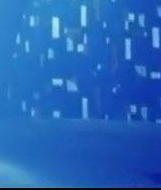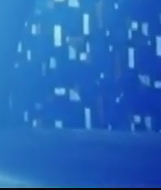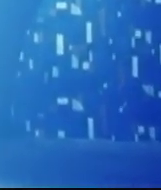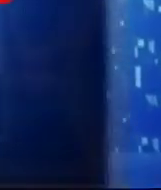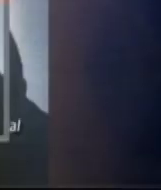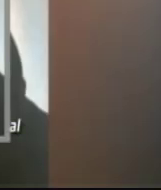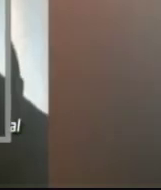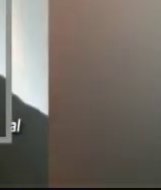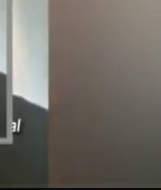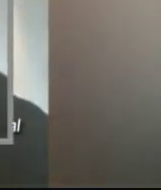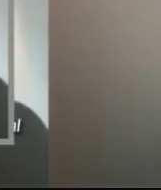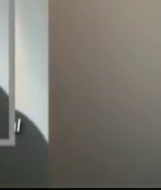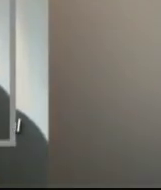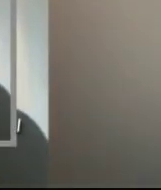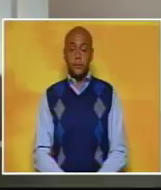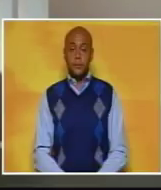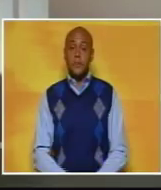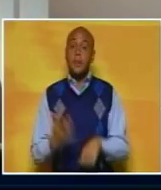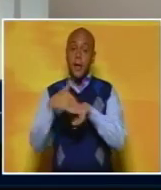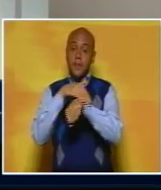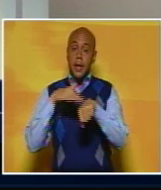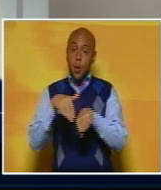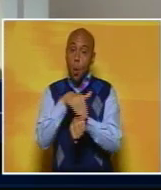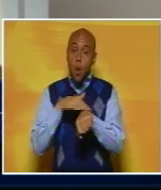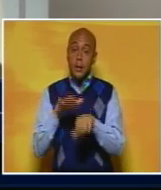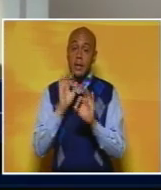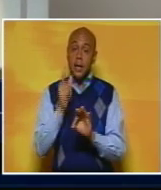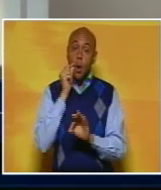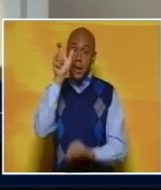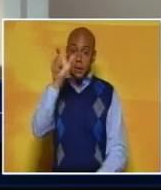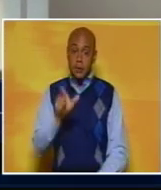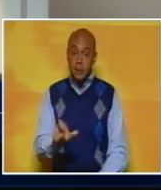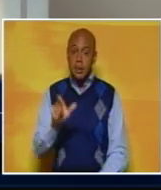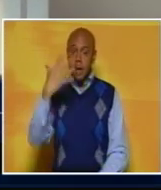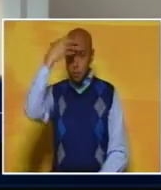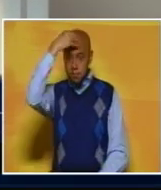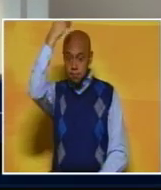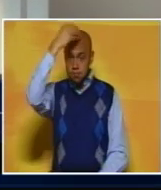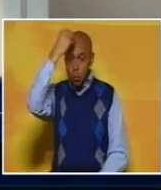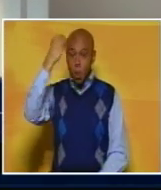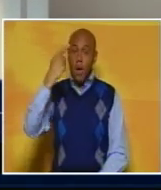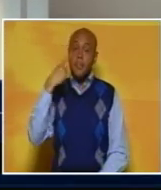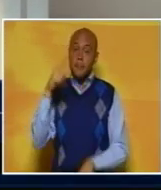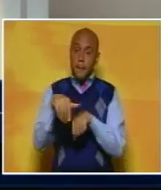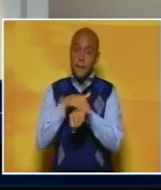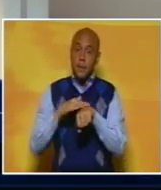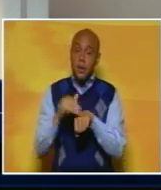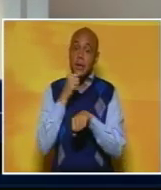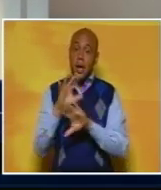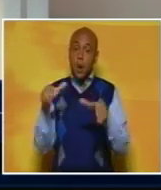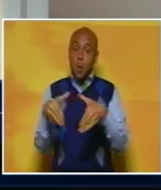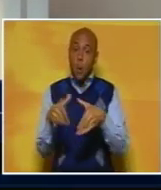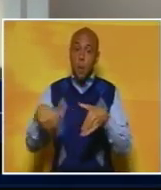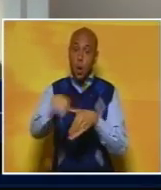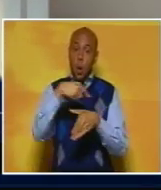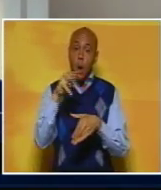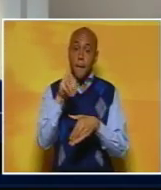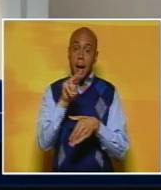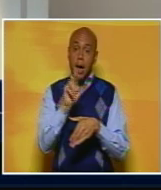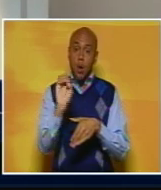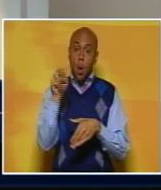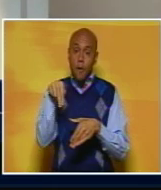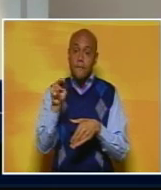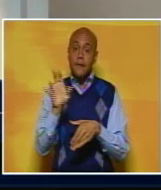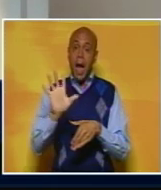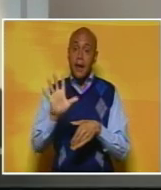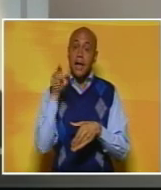Espero siempre sentir. Disculpas sinceras. Adam Levine compartió las razones por las que Maroon 5 no ofreció un buen